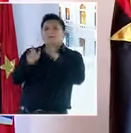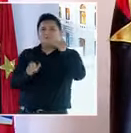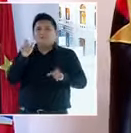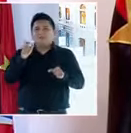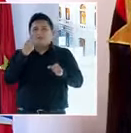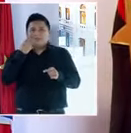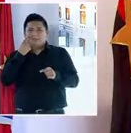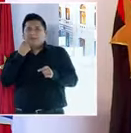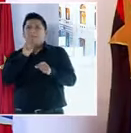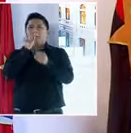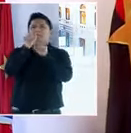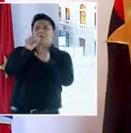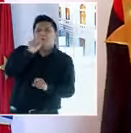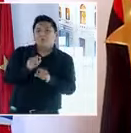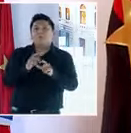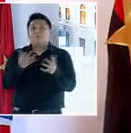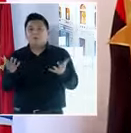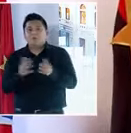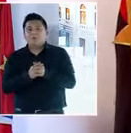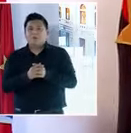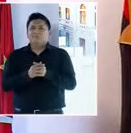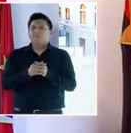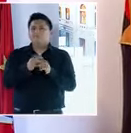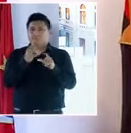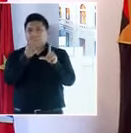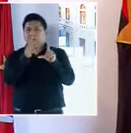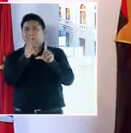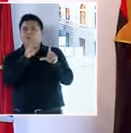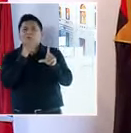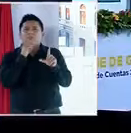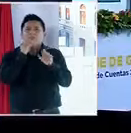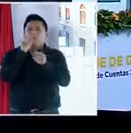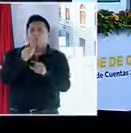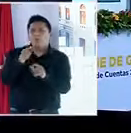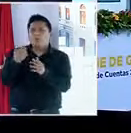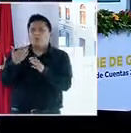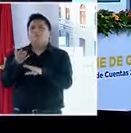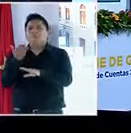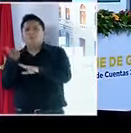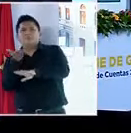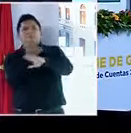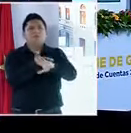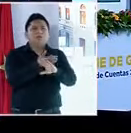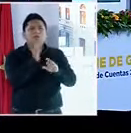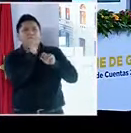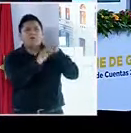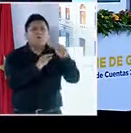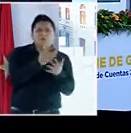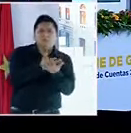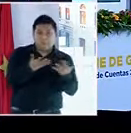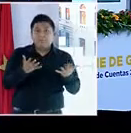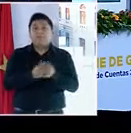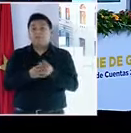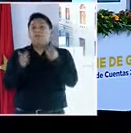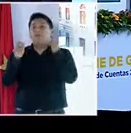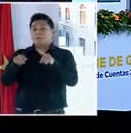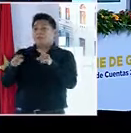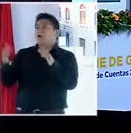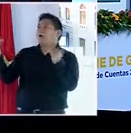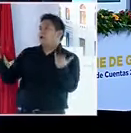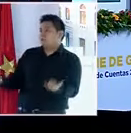virtuales ubicadas de manera electrónica, formulando preguntas e inquietudes, al igual que lo han hecho de manera presencial por medio de